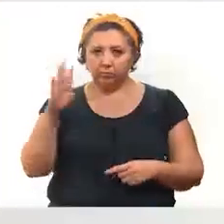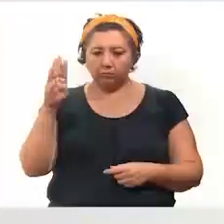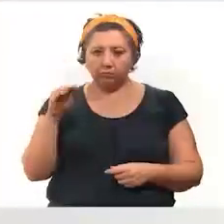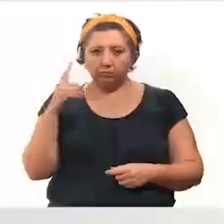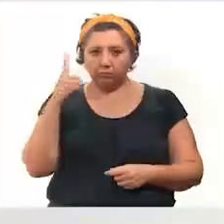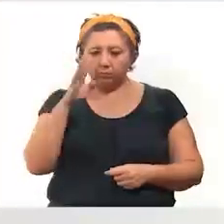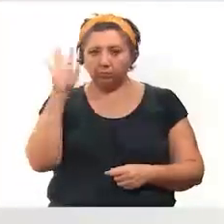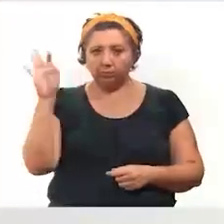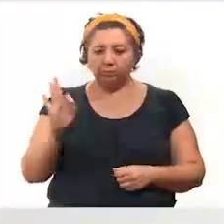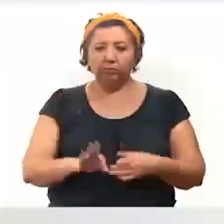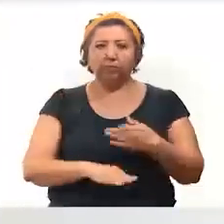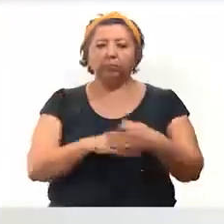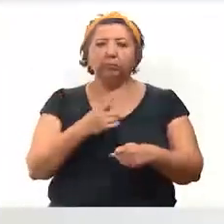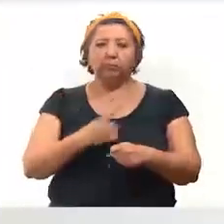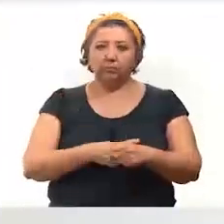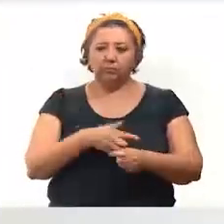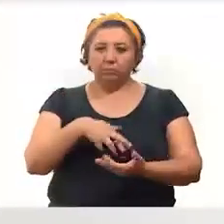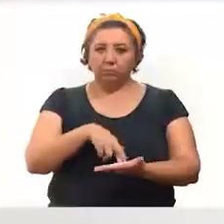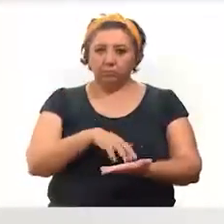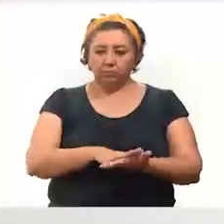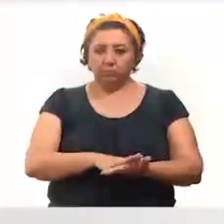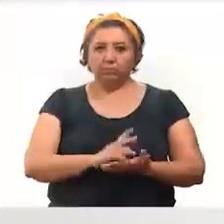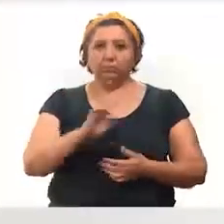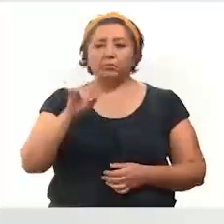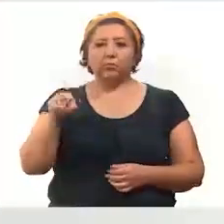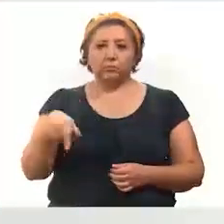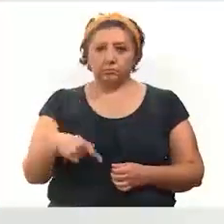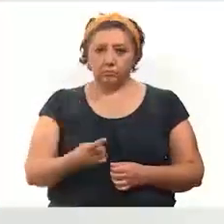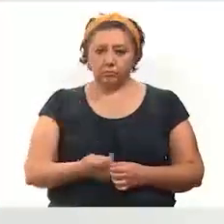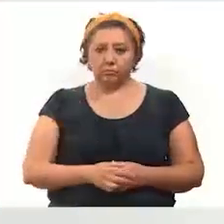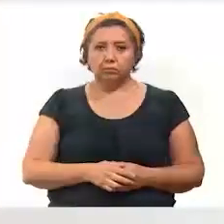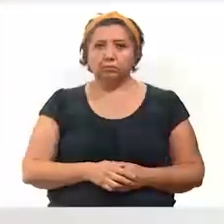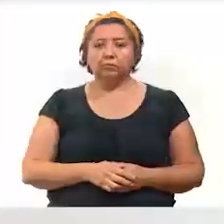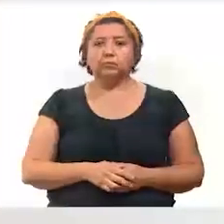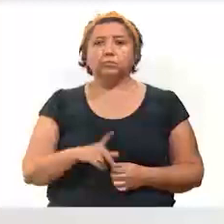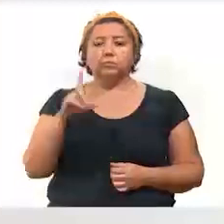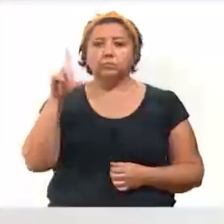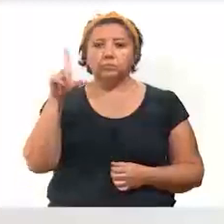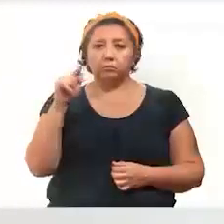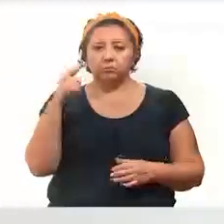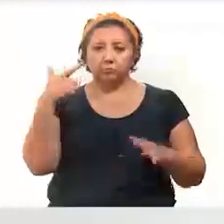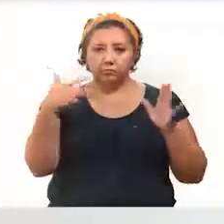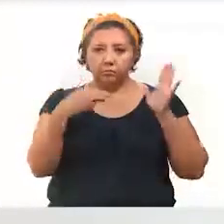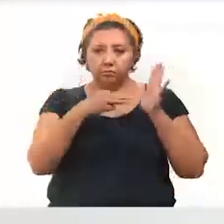el 91% del total de contagios registrados, que es